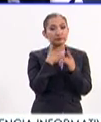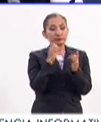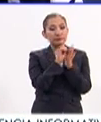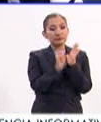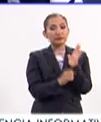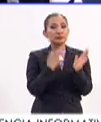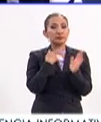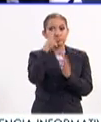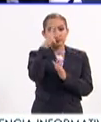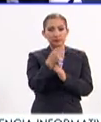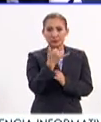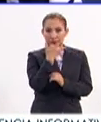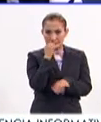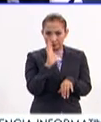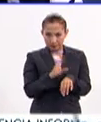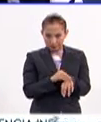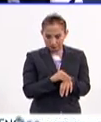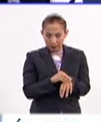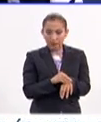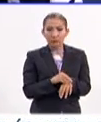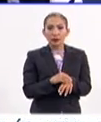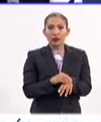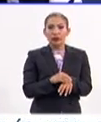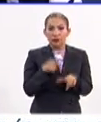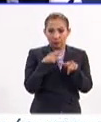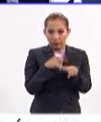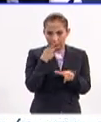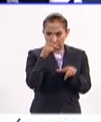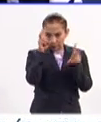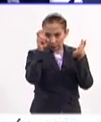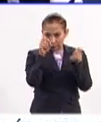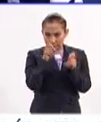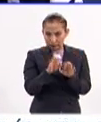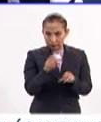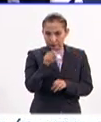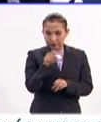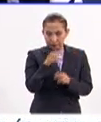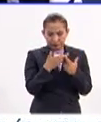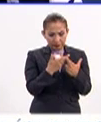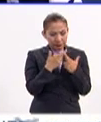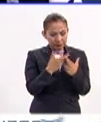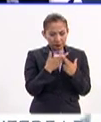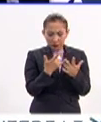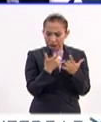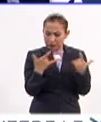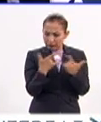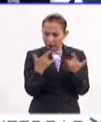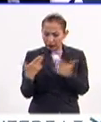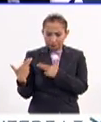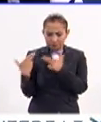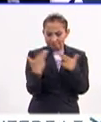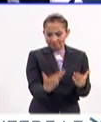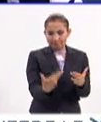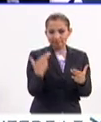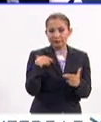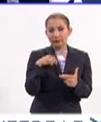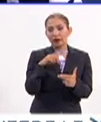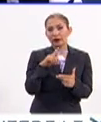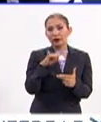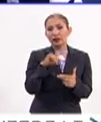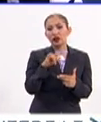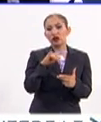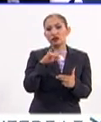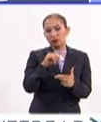sistema político mexicano. Si nos lo permite, vamos a seguir continuando hablando de esta gran y vasta obra y legado que nos dejó don Daniel